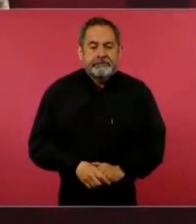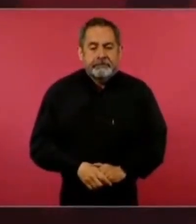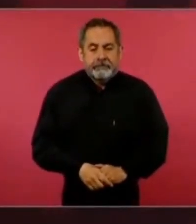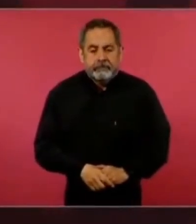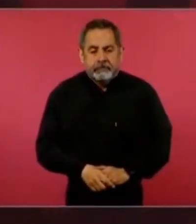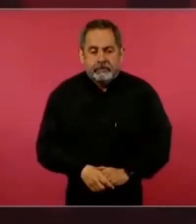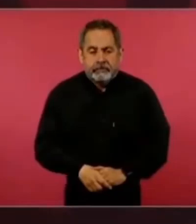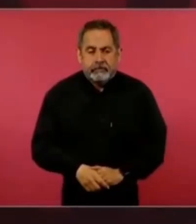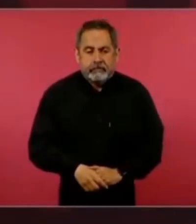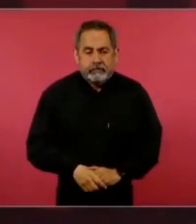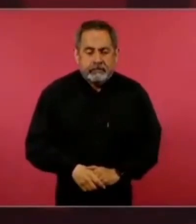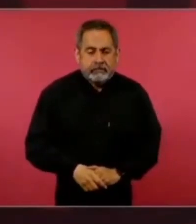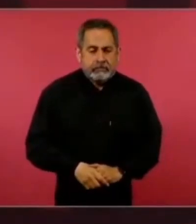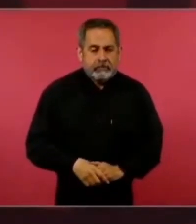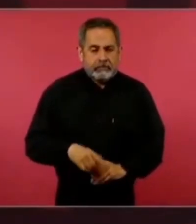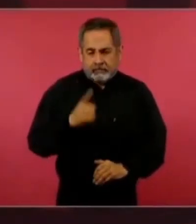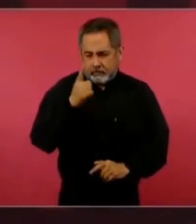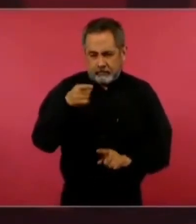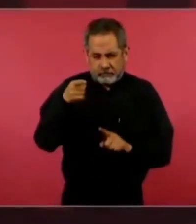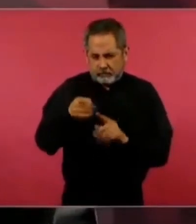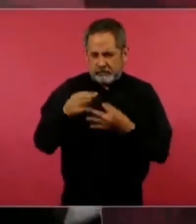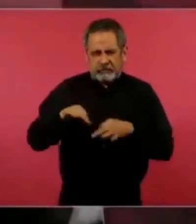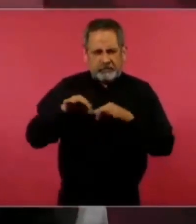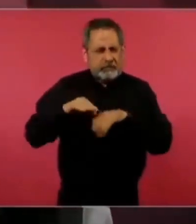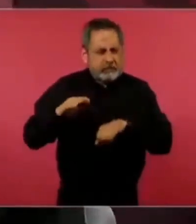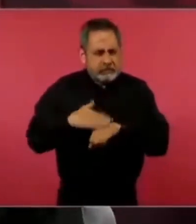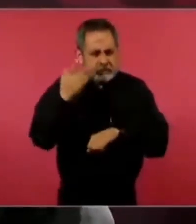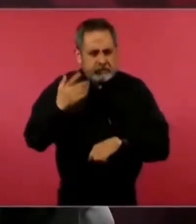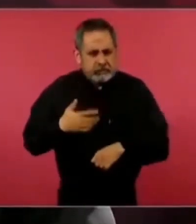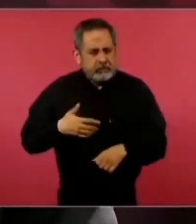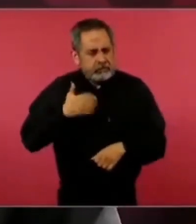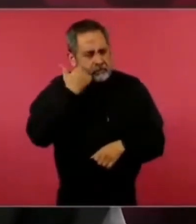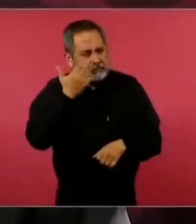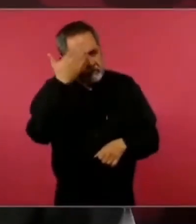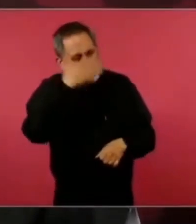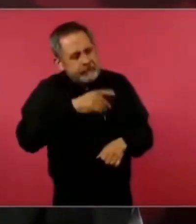¿Por qué me importa? Bueno, porque queremos saber